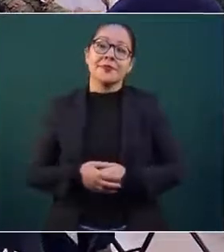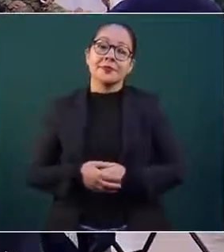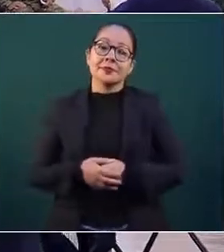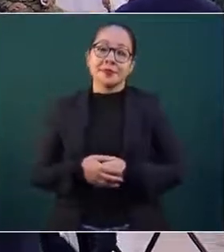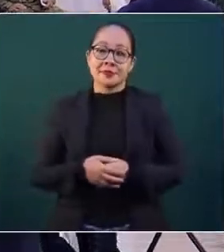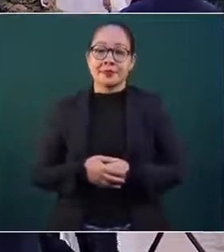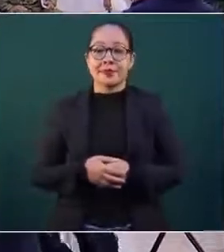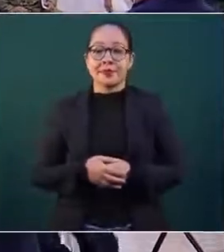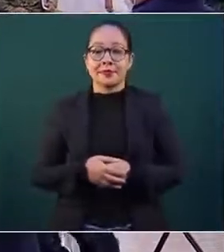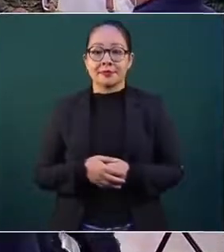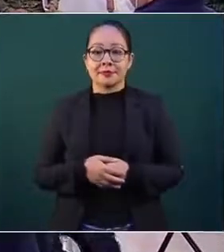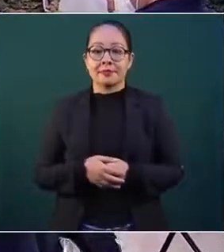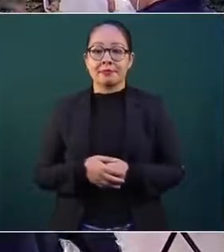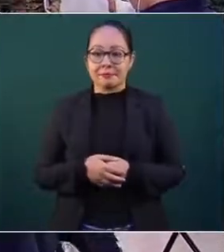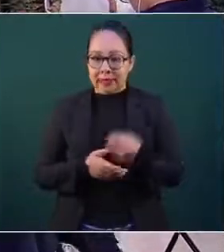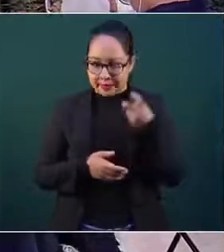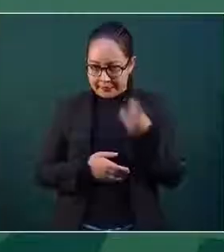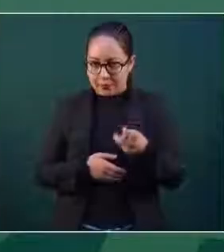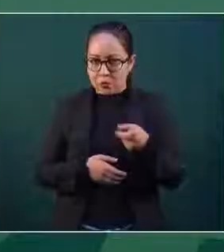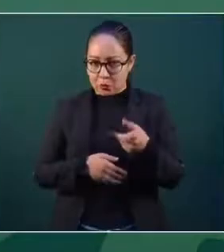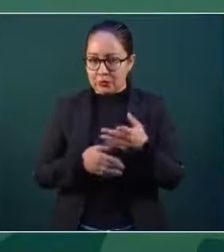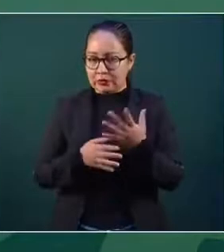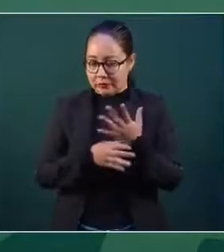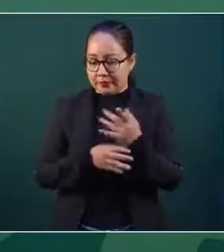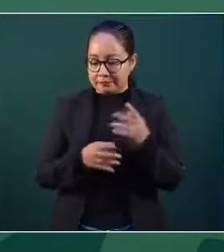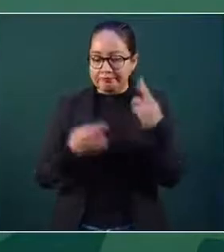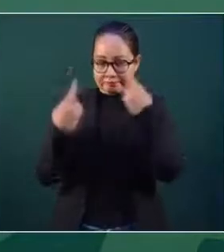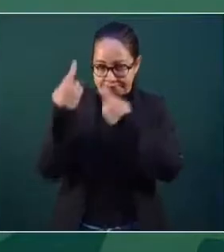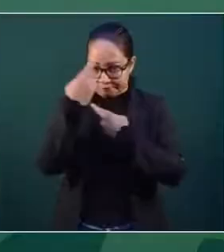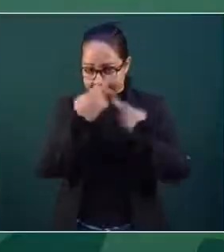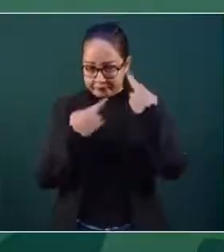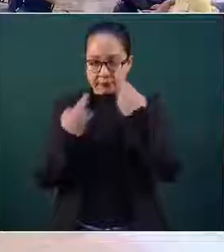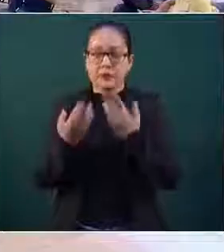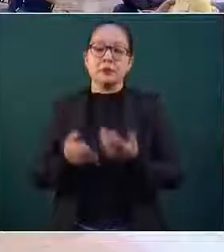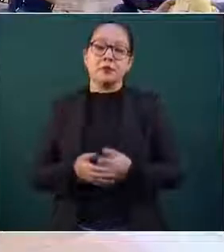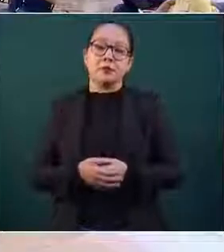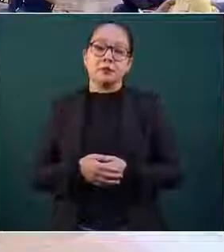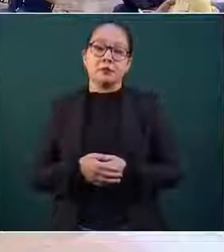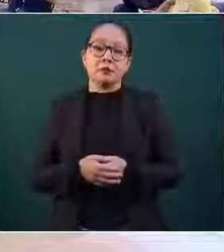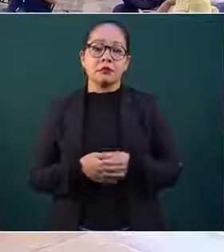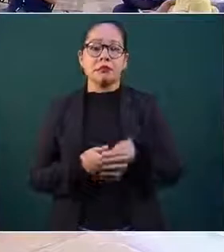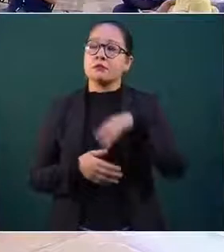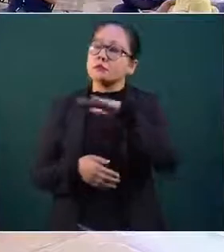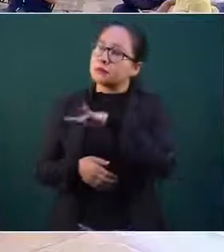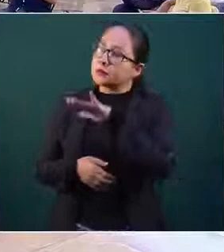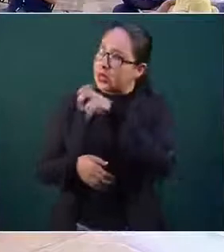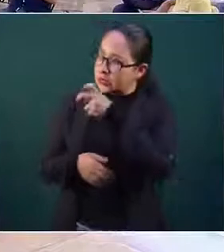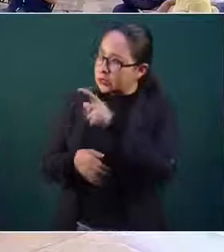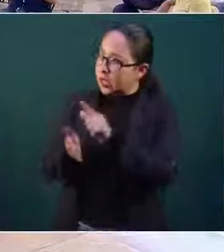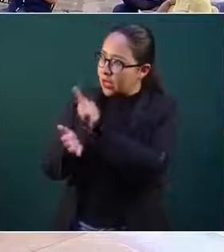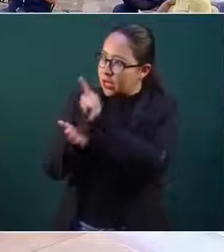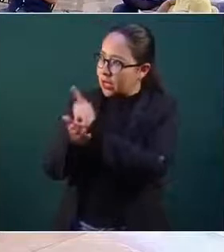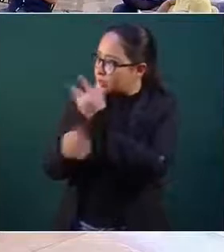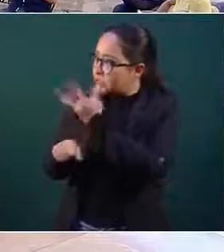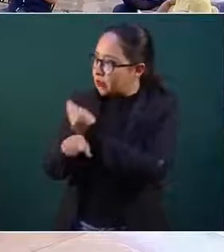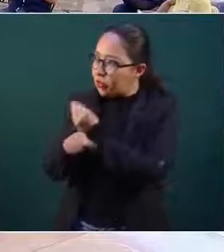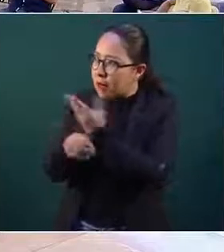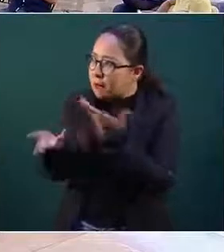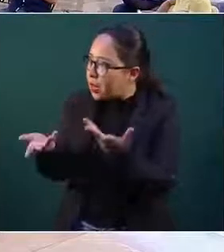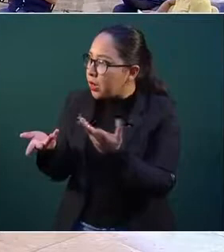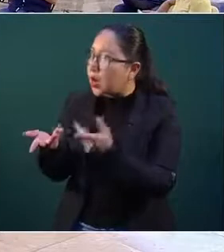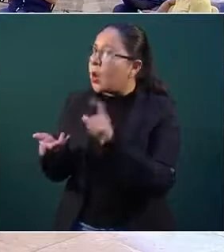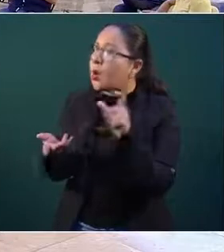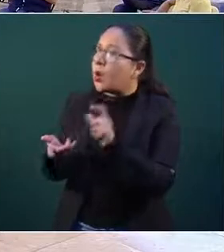Vamos a revisar este caso. Esta nueva reforma que menciona, ¿tienen pensado como para cuándo ya la podrían